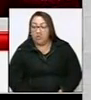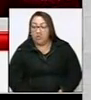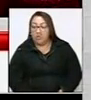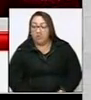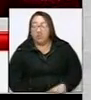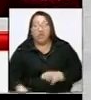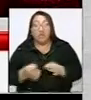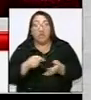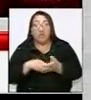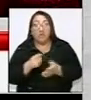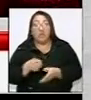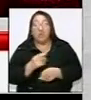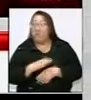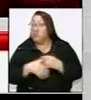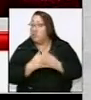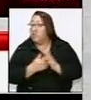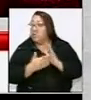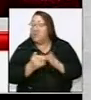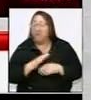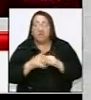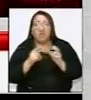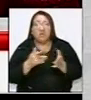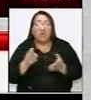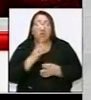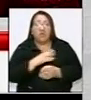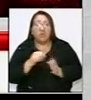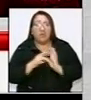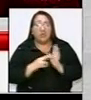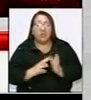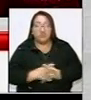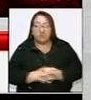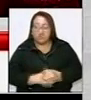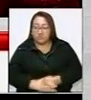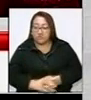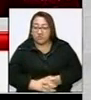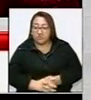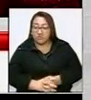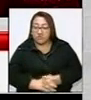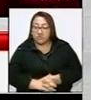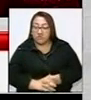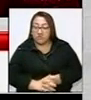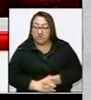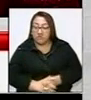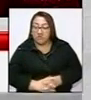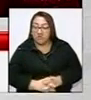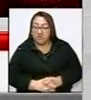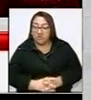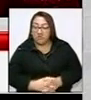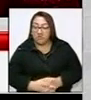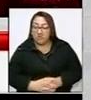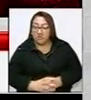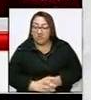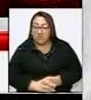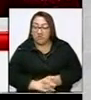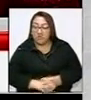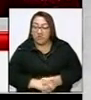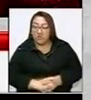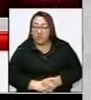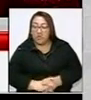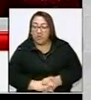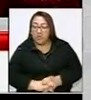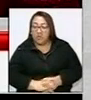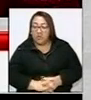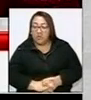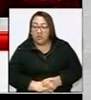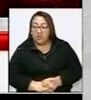Elsa Iturriaga, que durante la presentación de estos gobernadores regionales, lo que queda claro es que se está avanzando muy poco en la